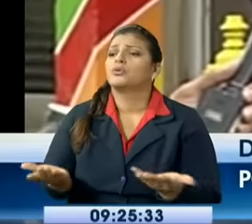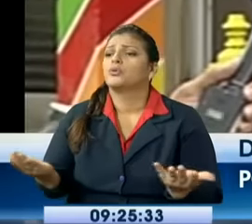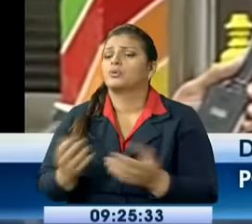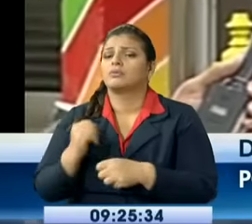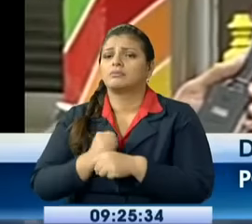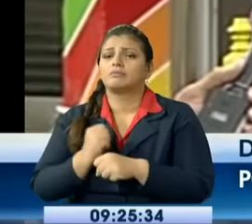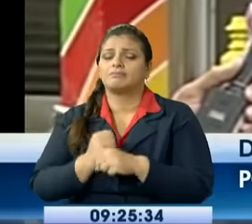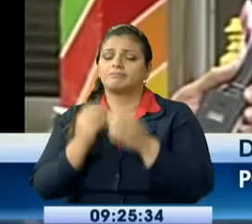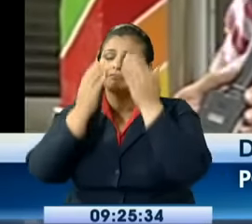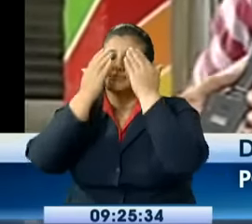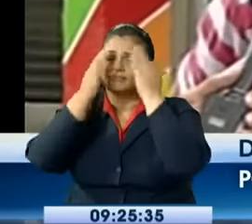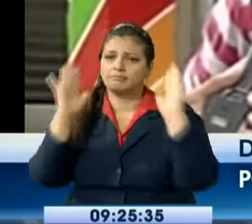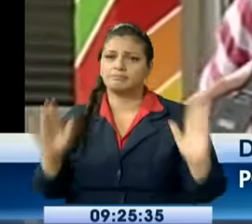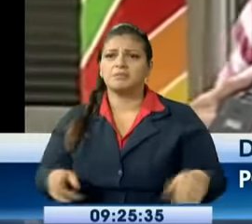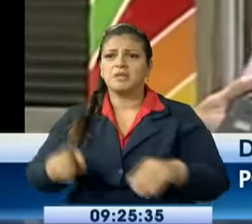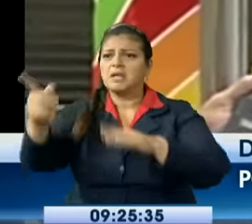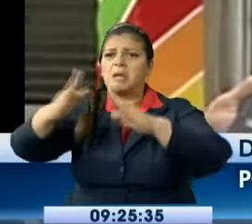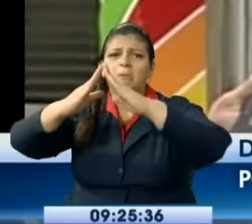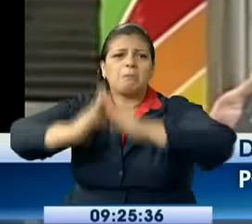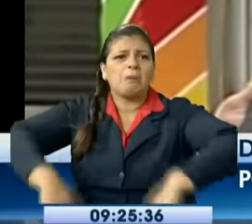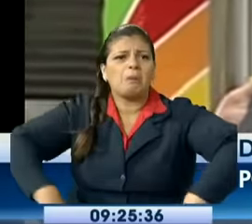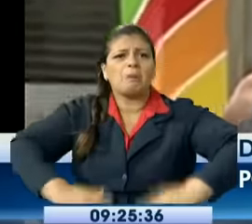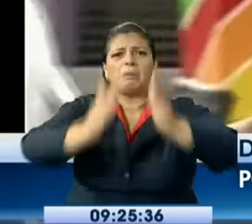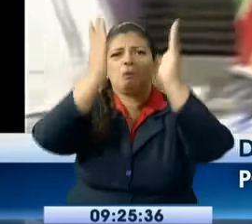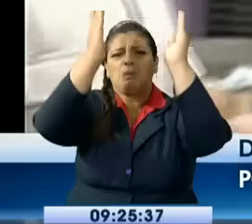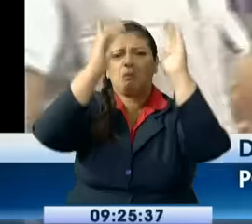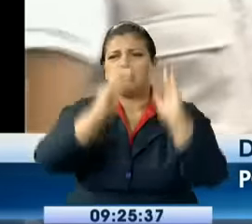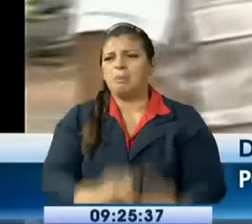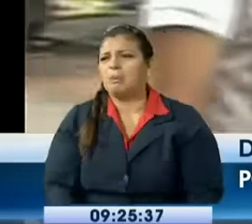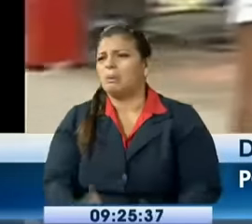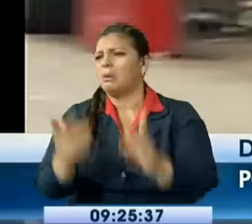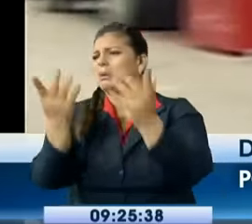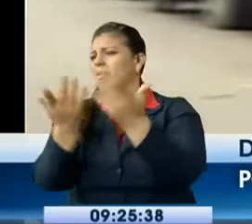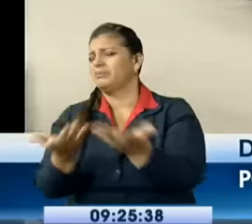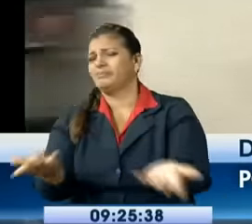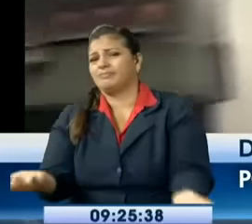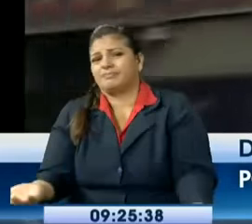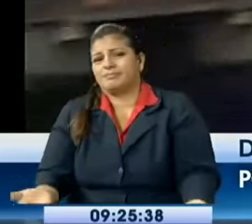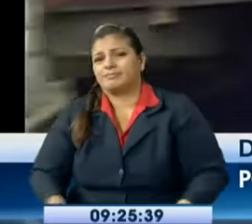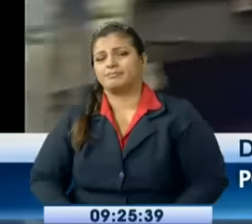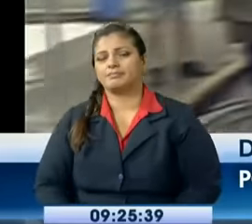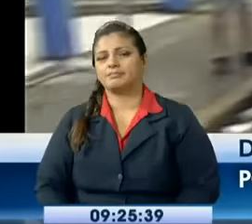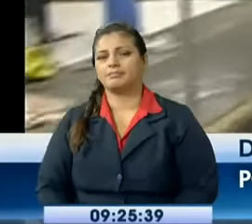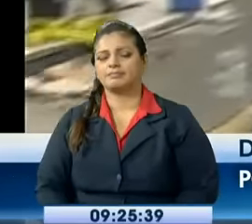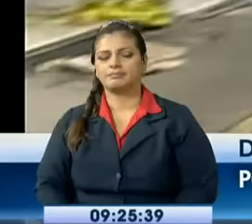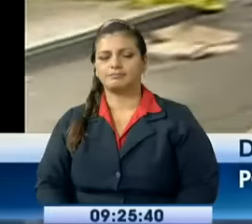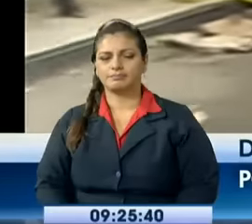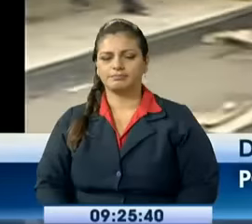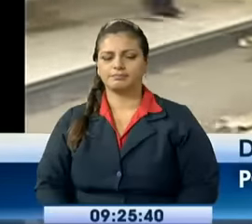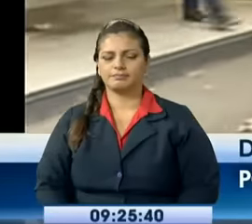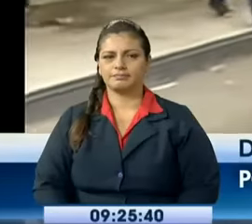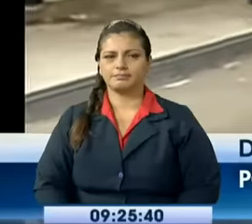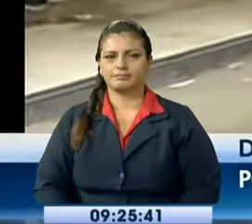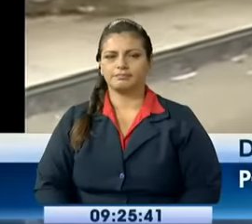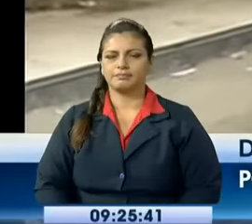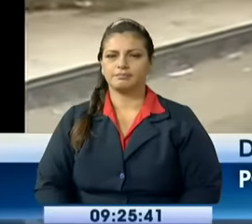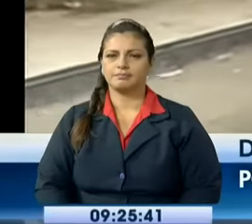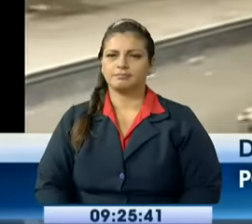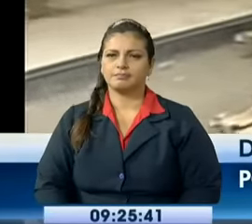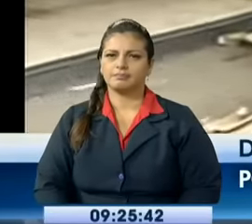No, hay que ver, pues tenemos botando ya por la Real Tamarindo, ahí en la Pilsener estamos rellenando todo eso ahí arriba. ¿Aspiran de